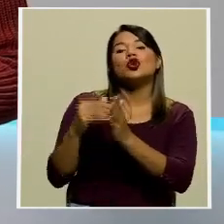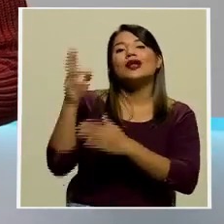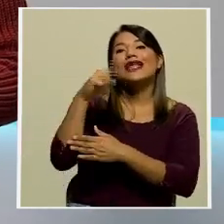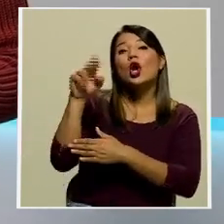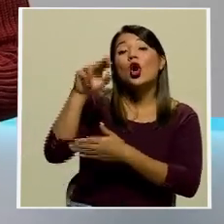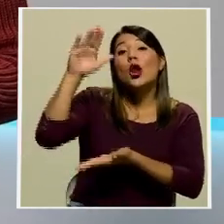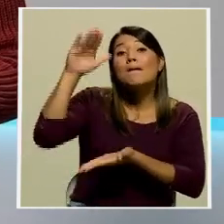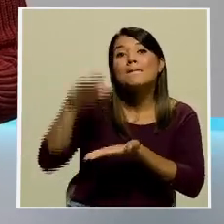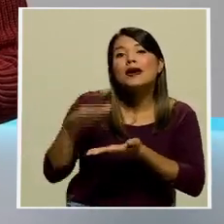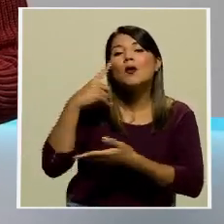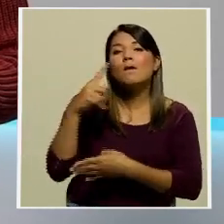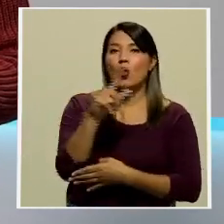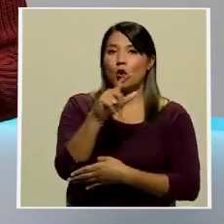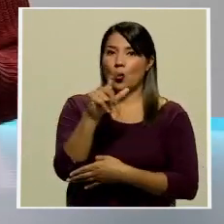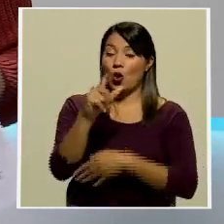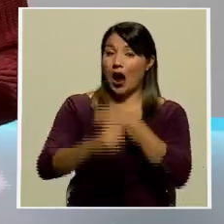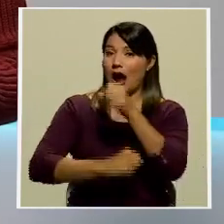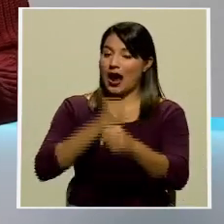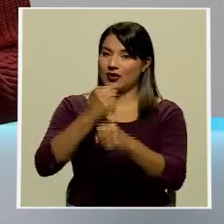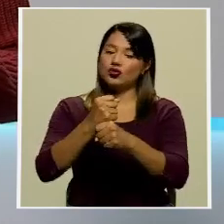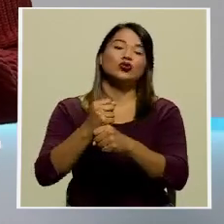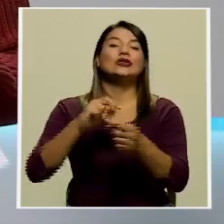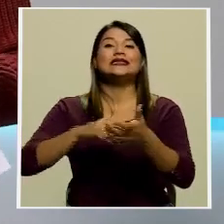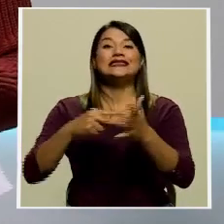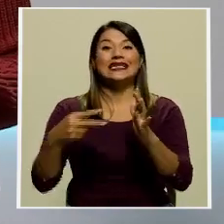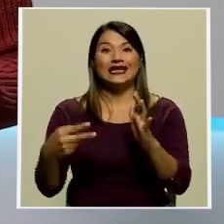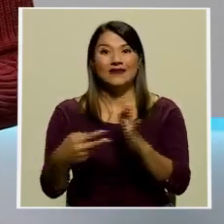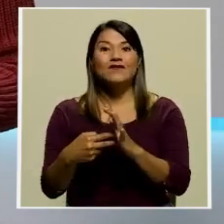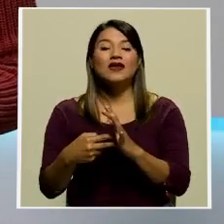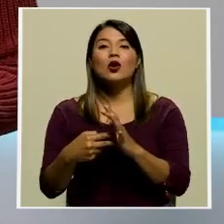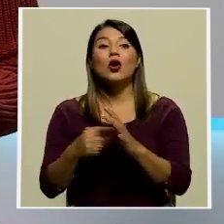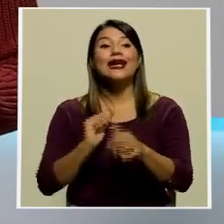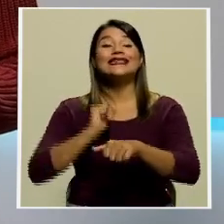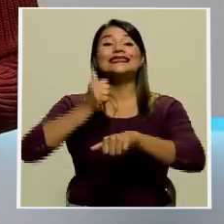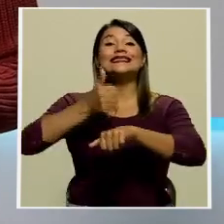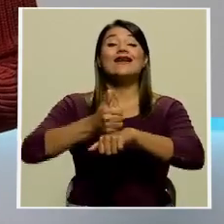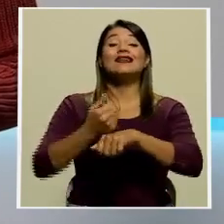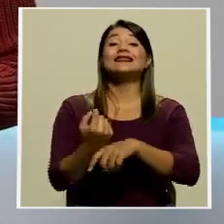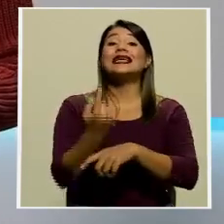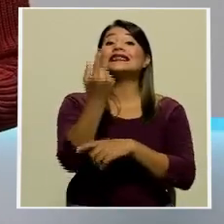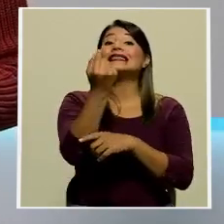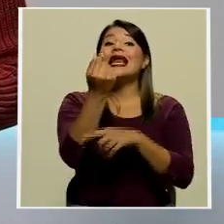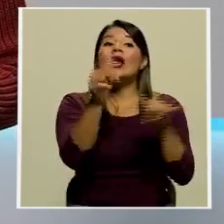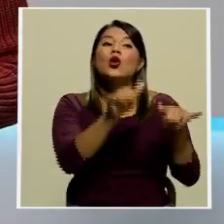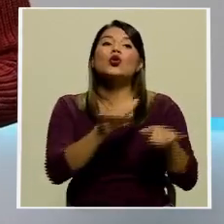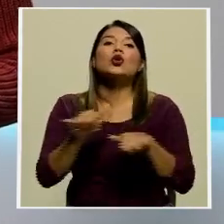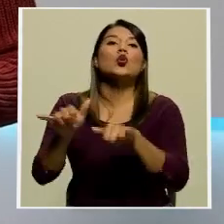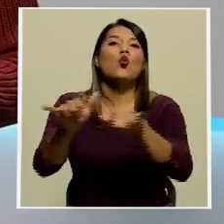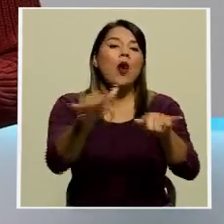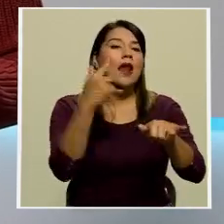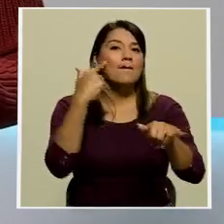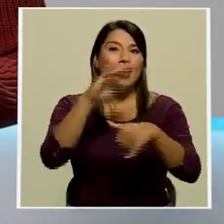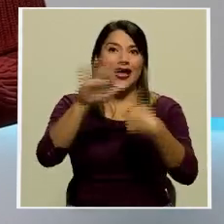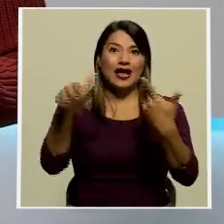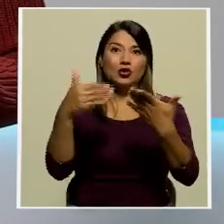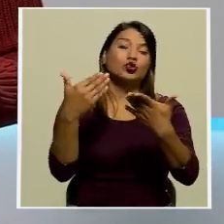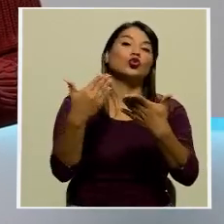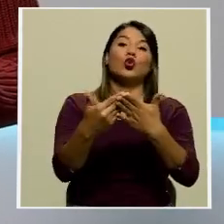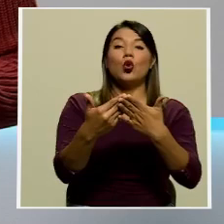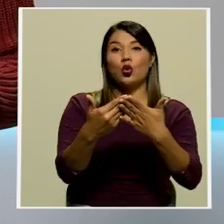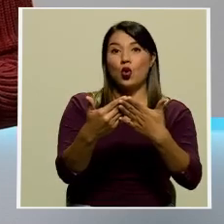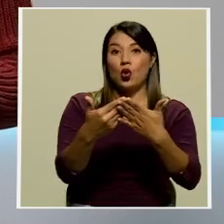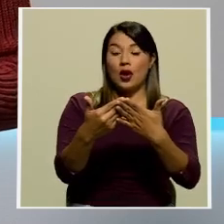en generar un salario global o salario único en el sector público. Principalmente lo que implica